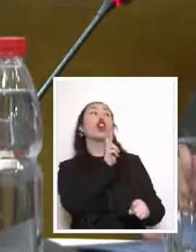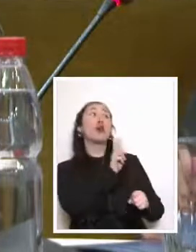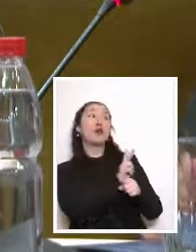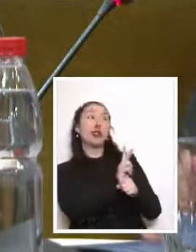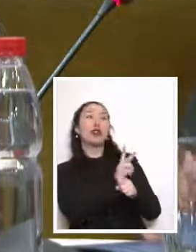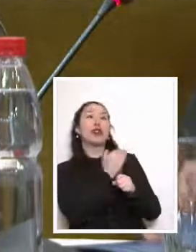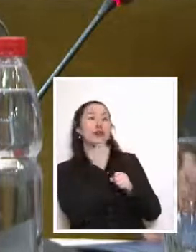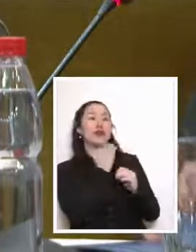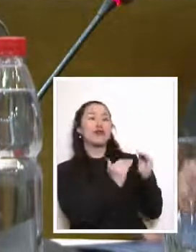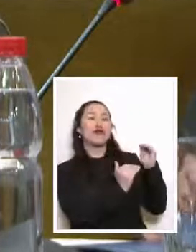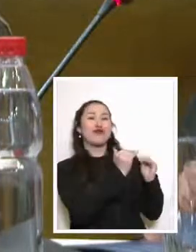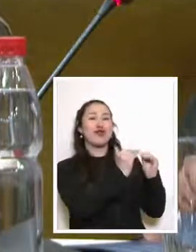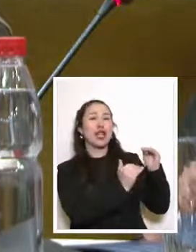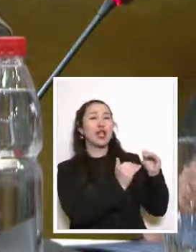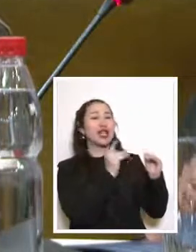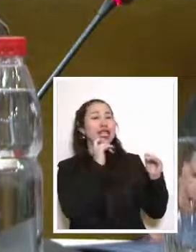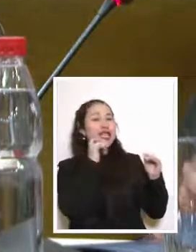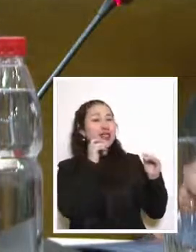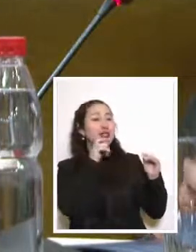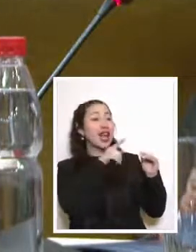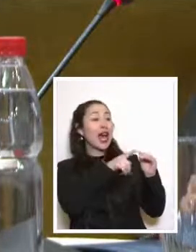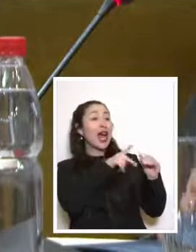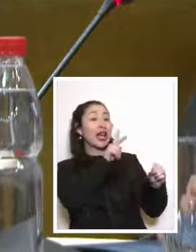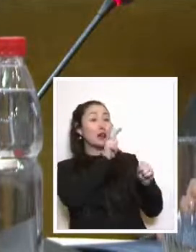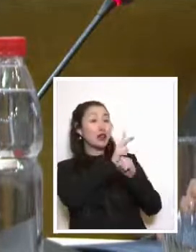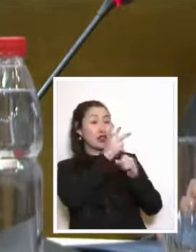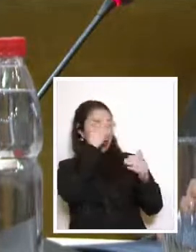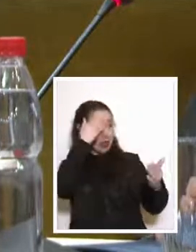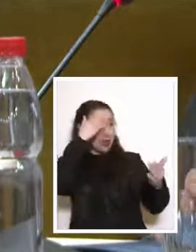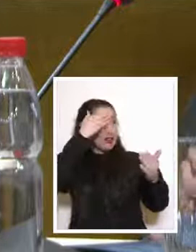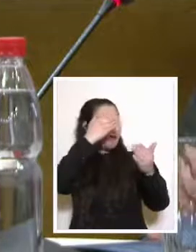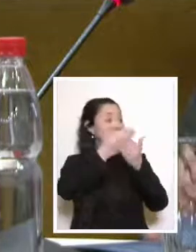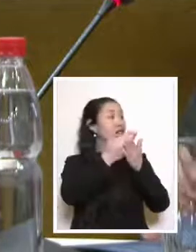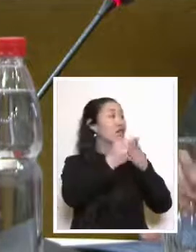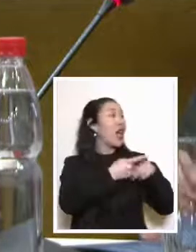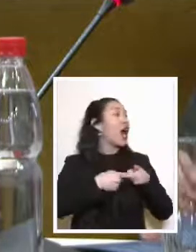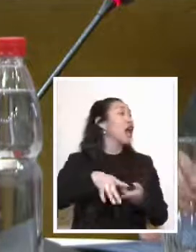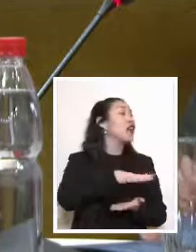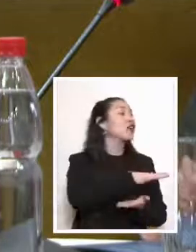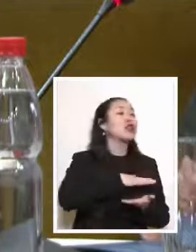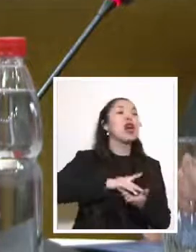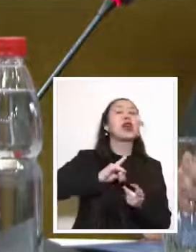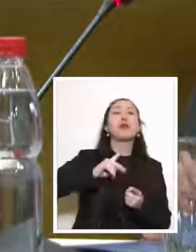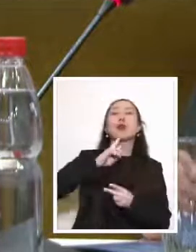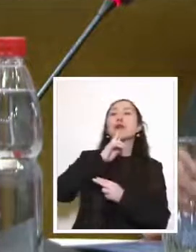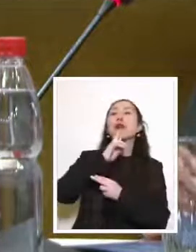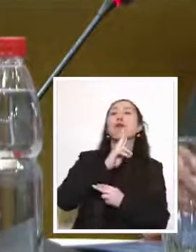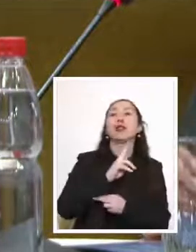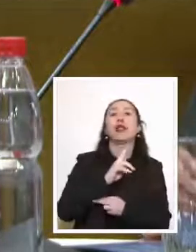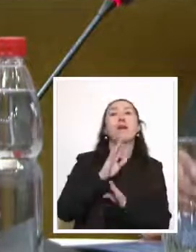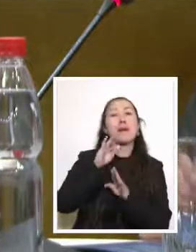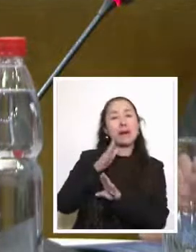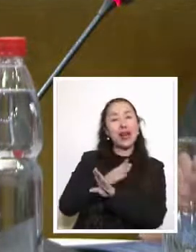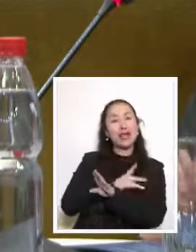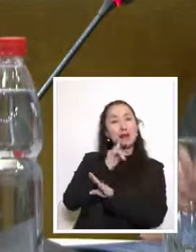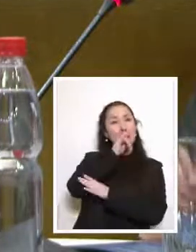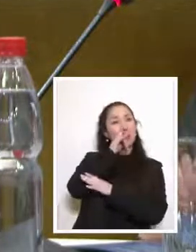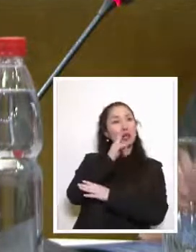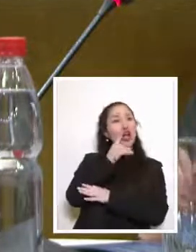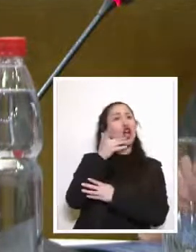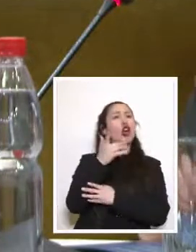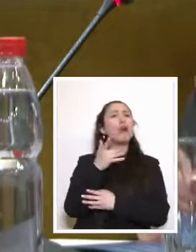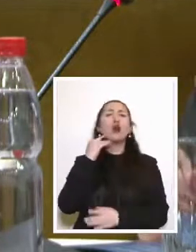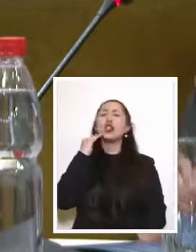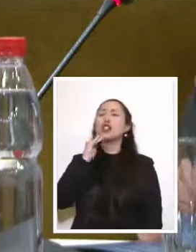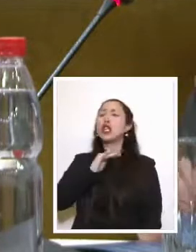bueno, eso quiere decir que es una profesión también de cara a su sociedad, que tienen que responderle a la sociedad la pregunta, esa pregunta que yo decía, ¿cómo sabemos que están